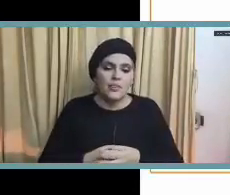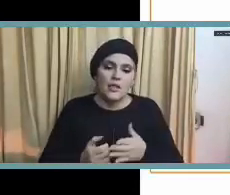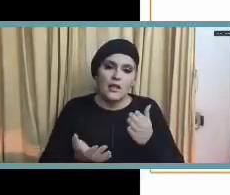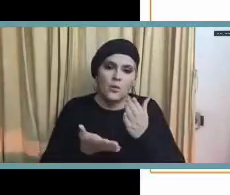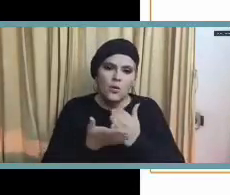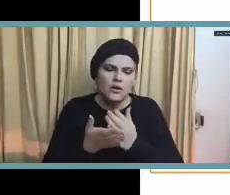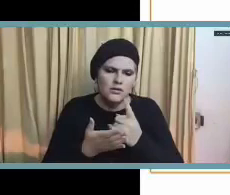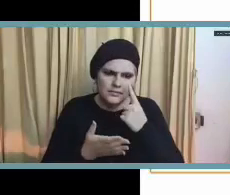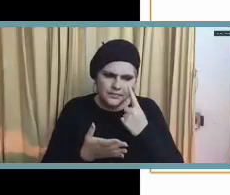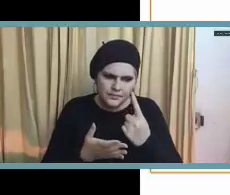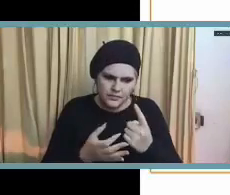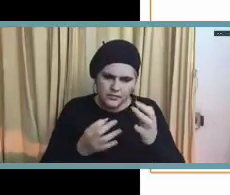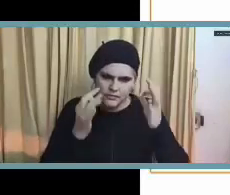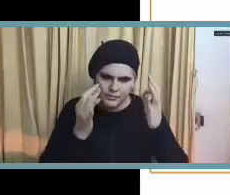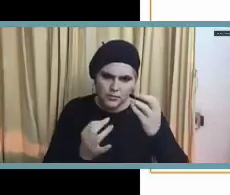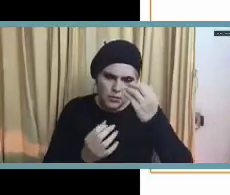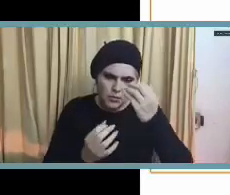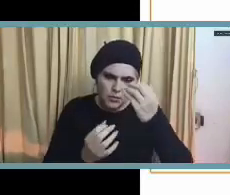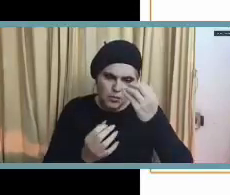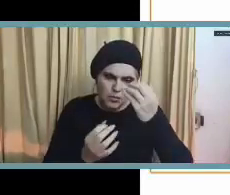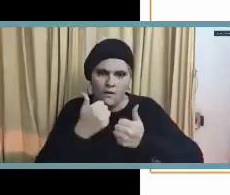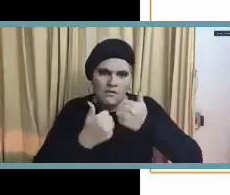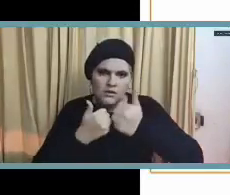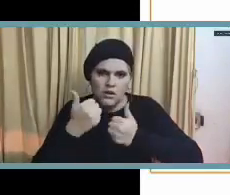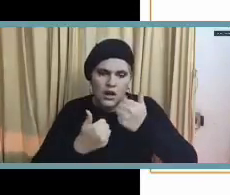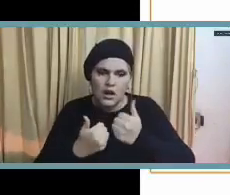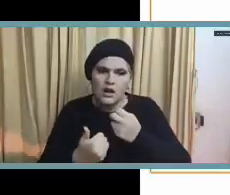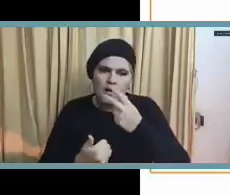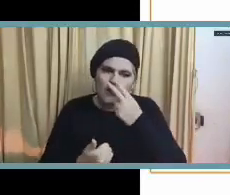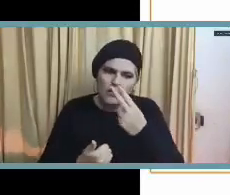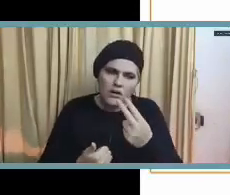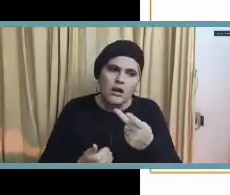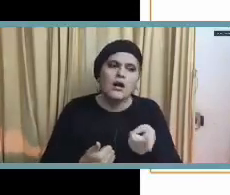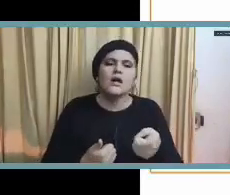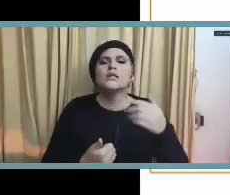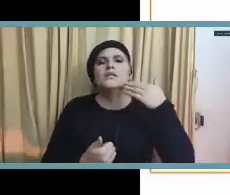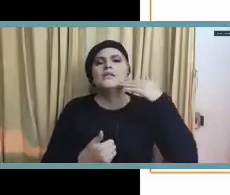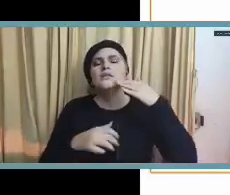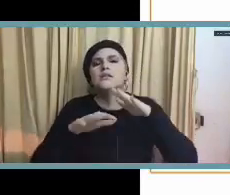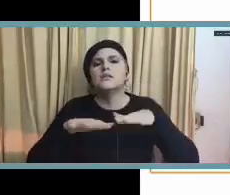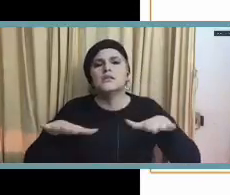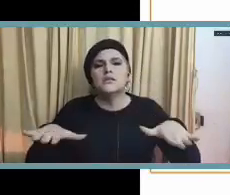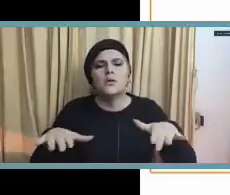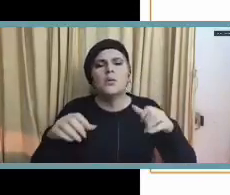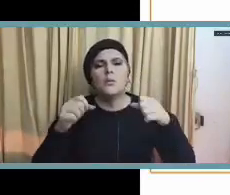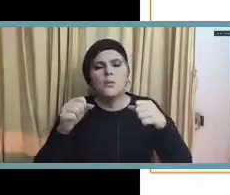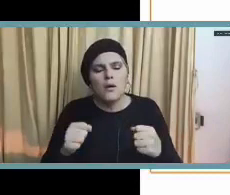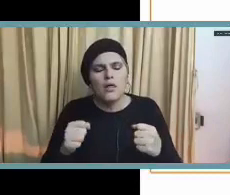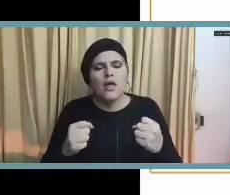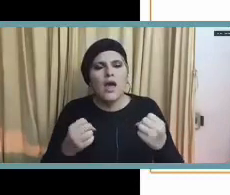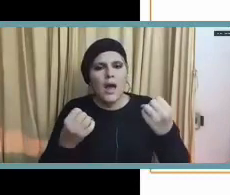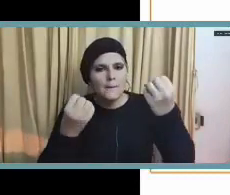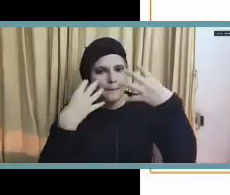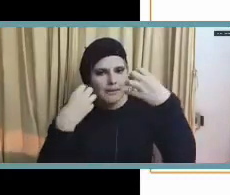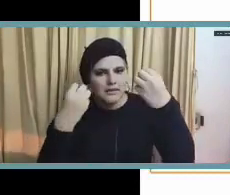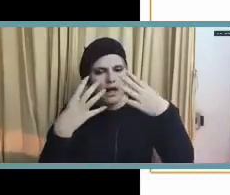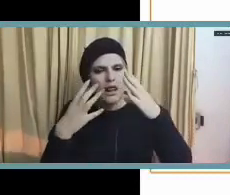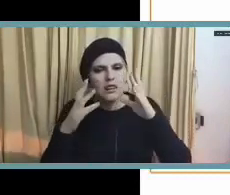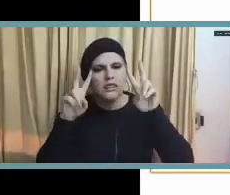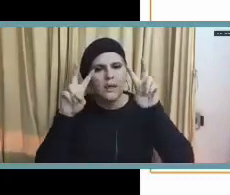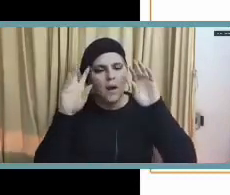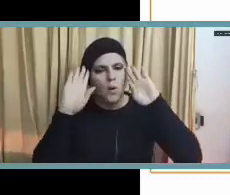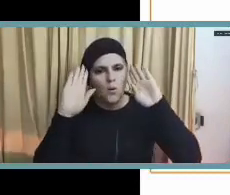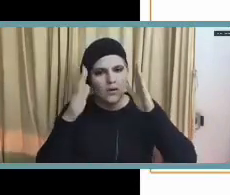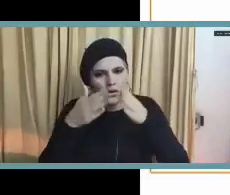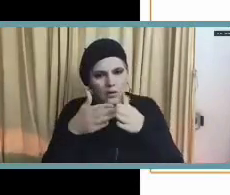que los profesionales que atienden a nuestros niños estén capacitados en autismo. Lamentablemente nosotros hicimos una encuesta hace